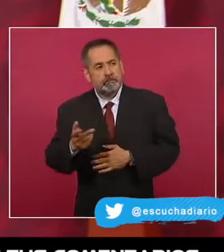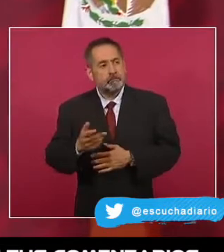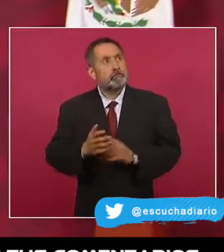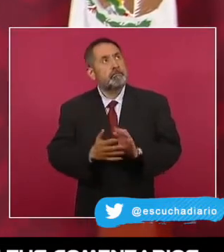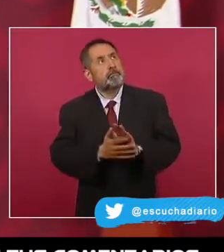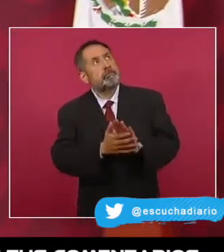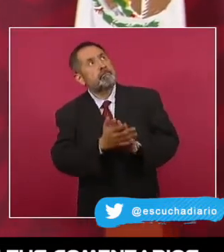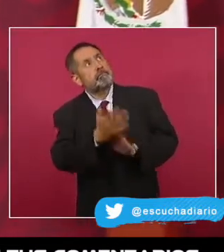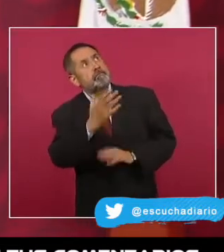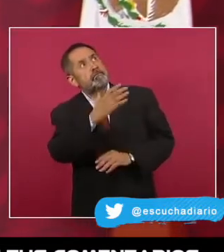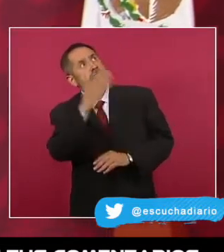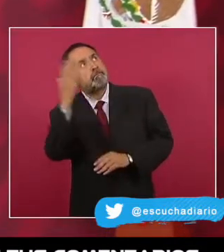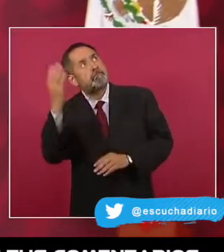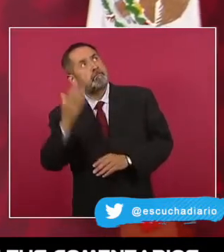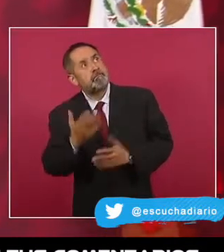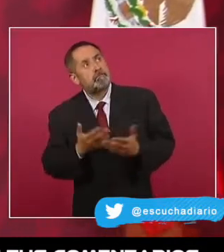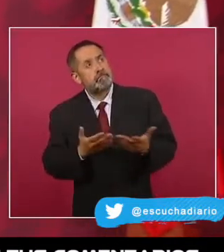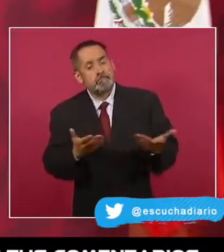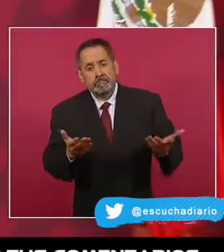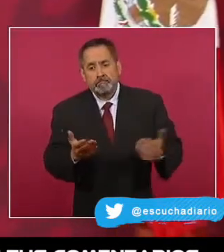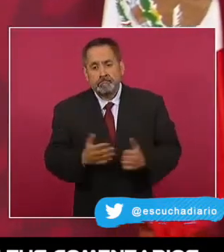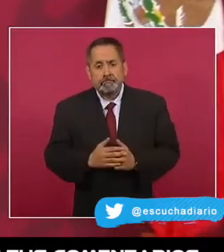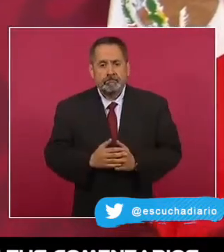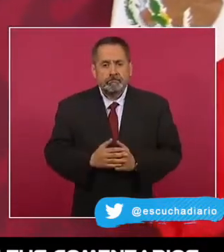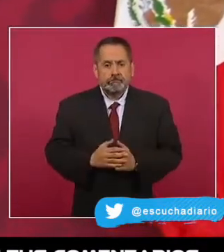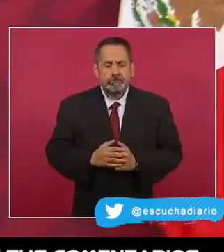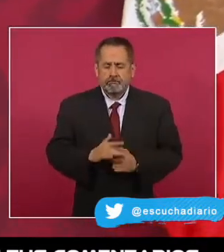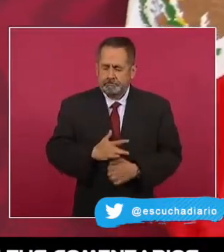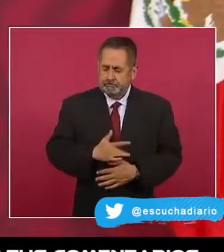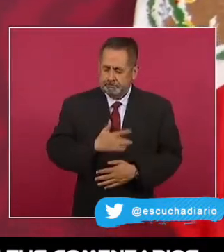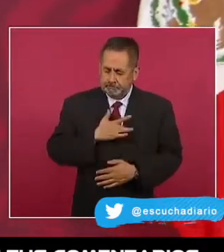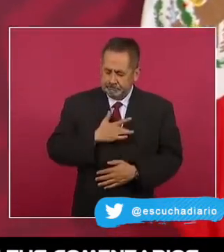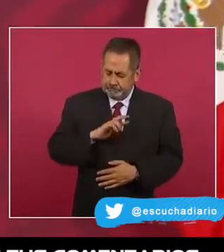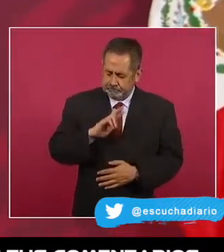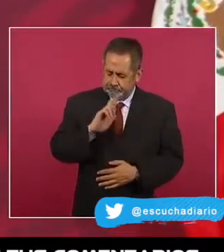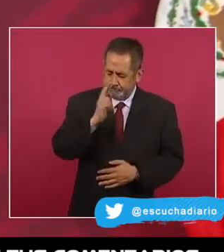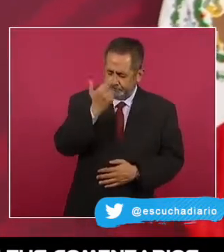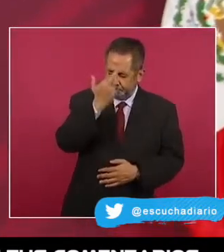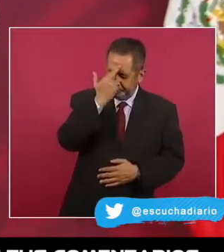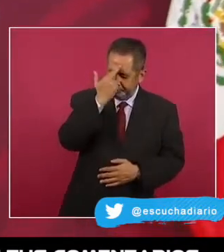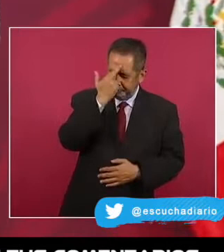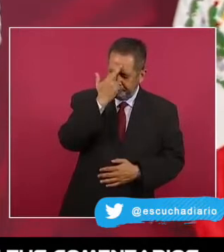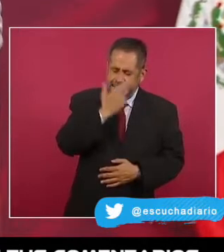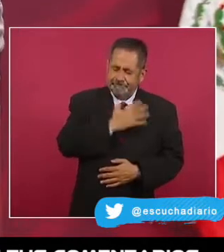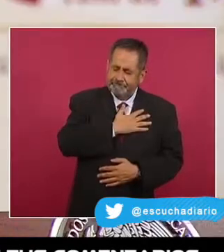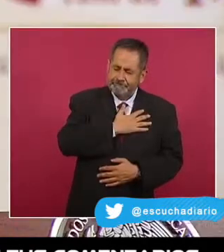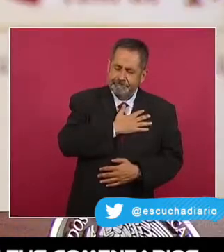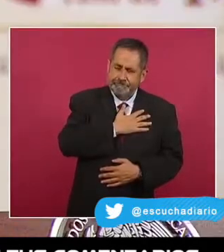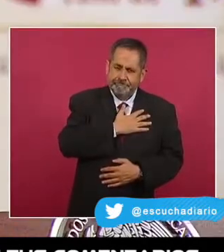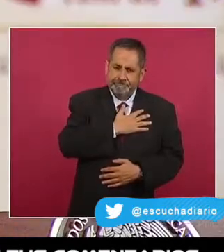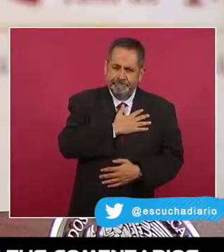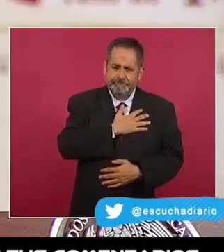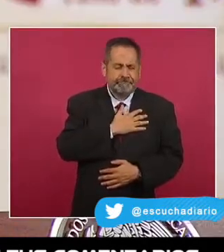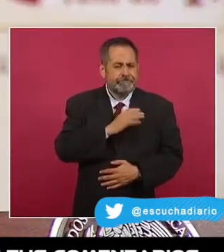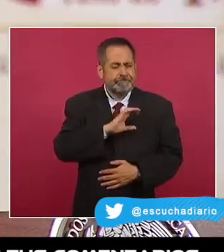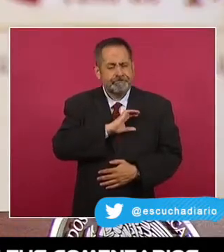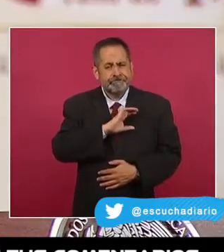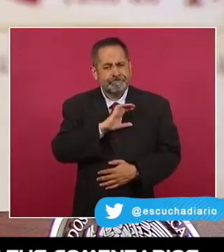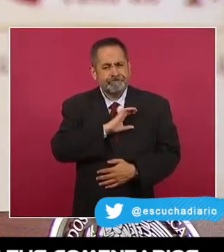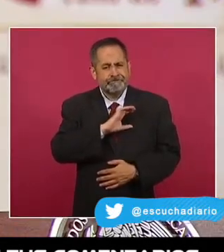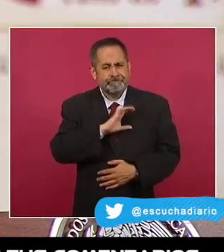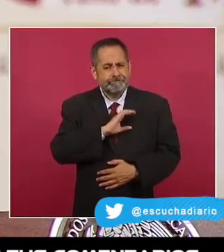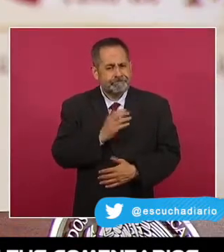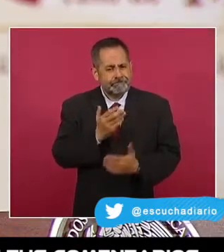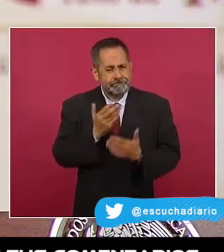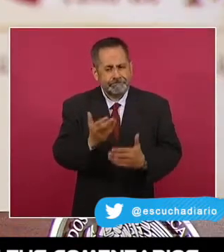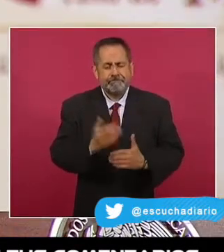que ahora México está conformado por 166 millones de mexicanos que con su esfuerzo y dedicación ayudan desde lejos al progreso